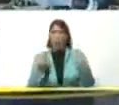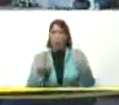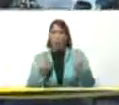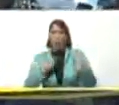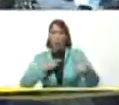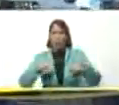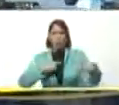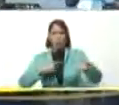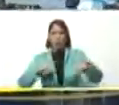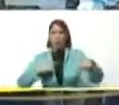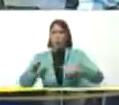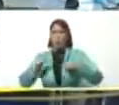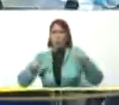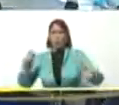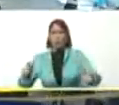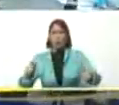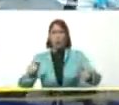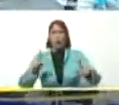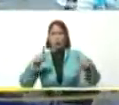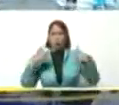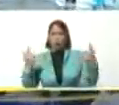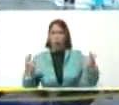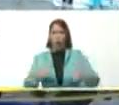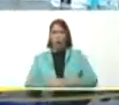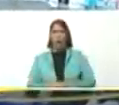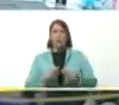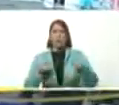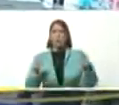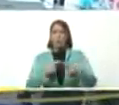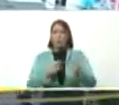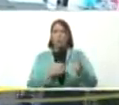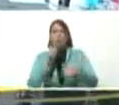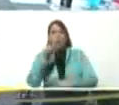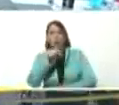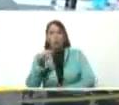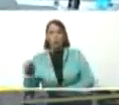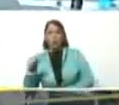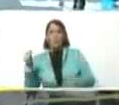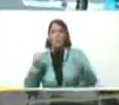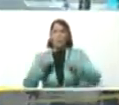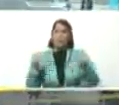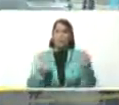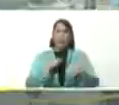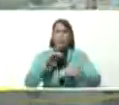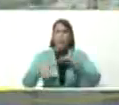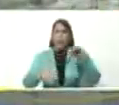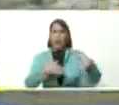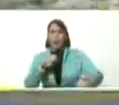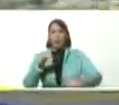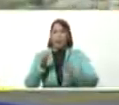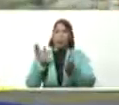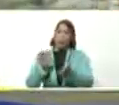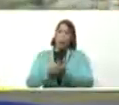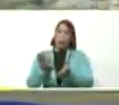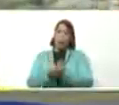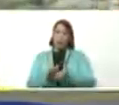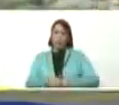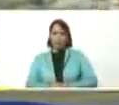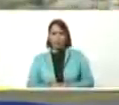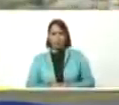gente para La Guaira, para Puerto La Cruz, para Mérida, para las playas allá de Cumaná. ¿Ah?